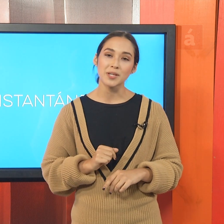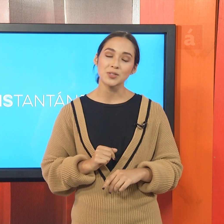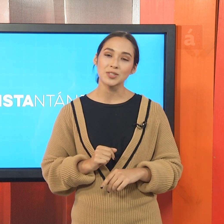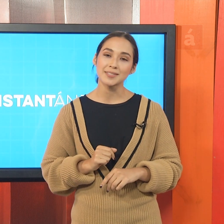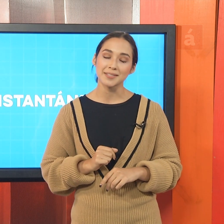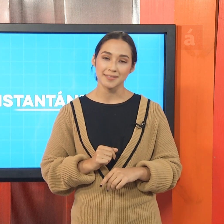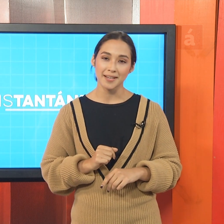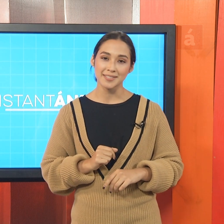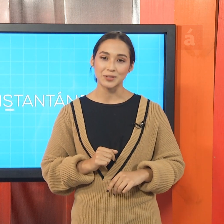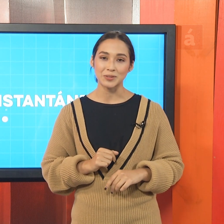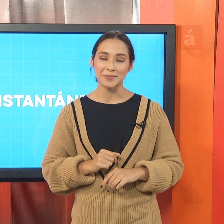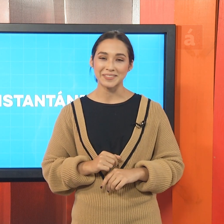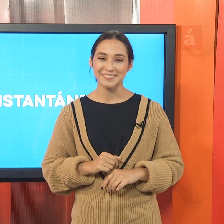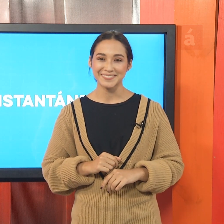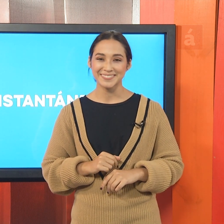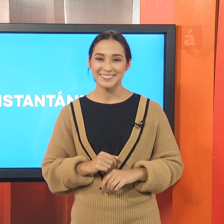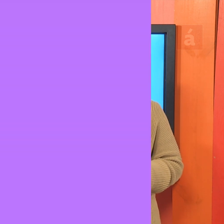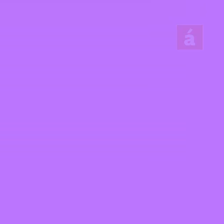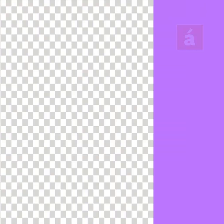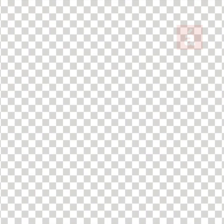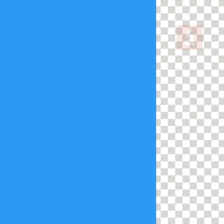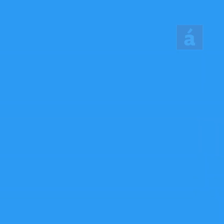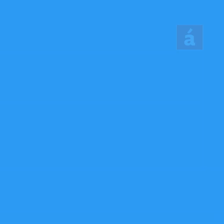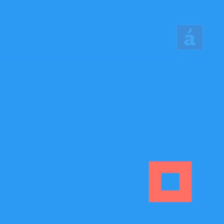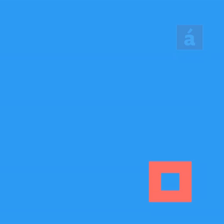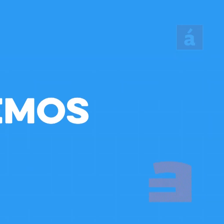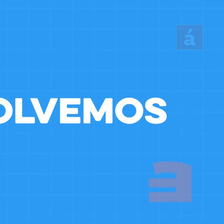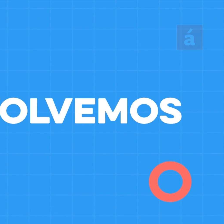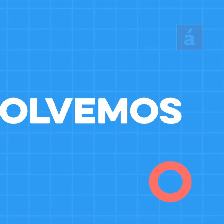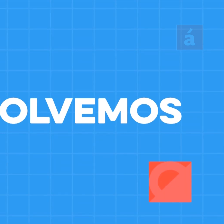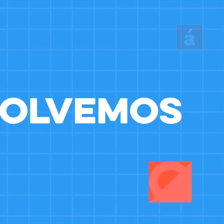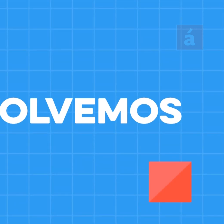seguimos con más noticias en Acento TV.